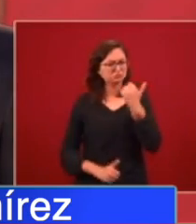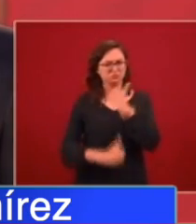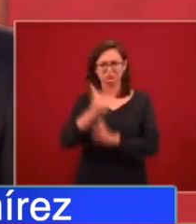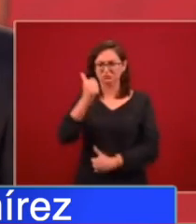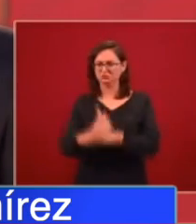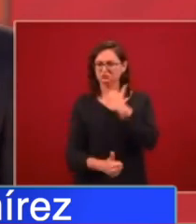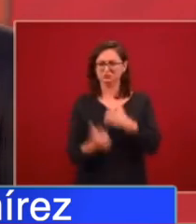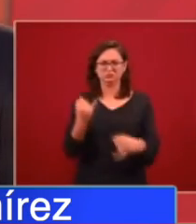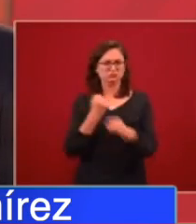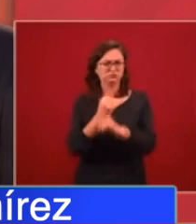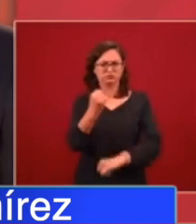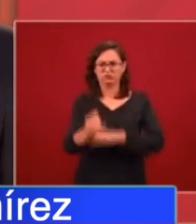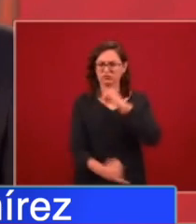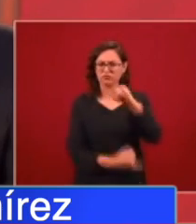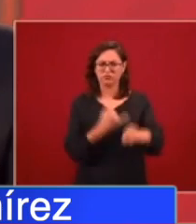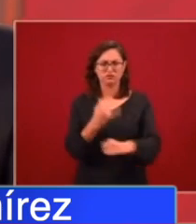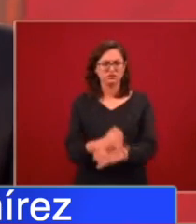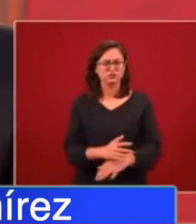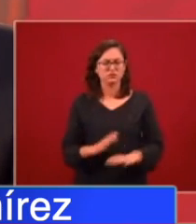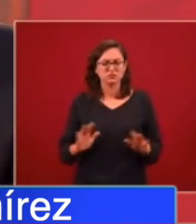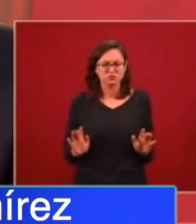internacionales.